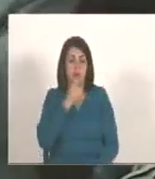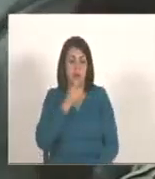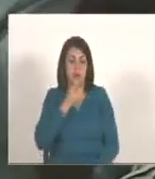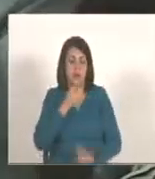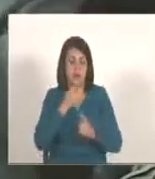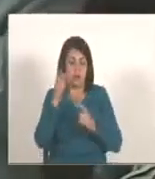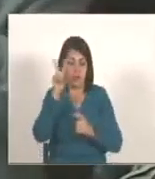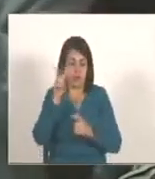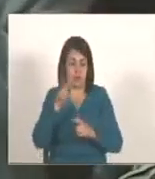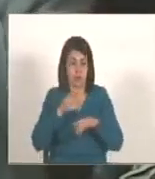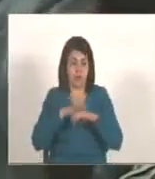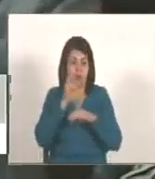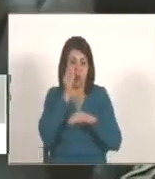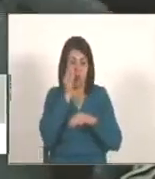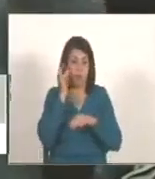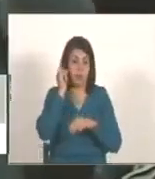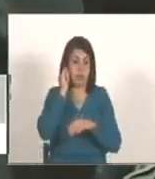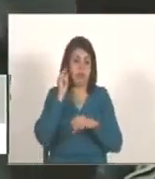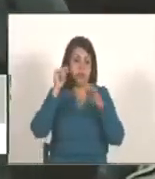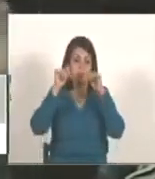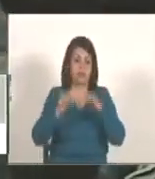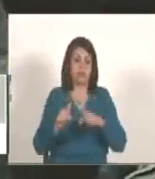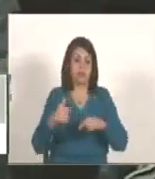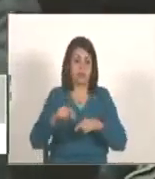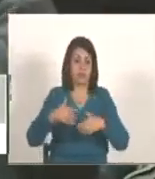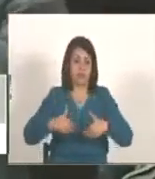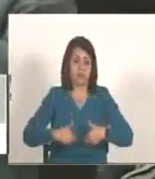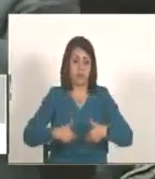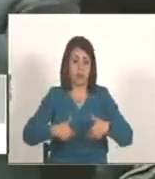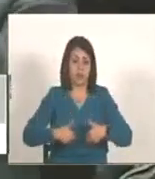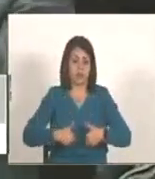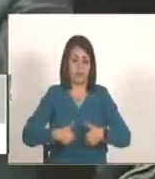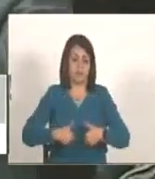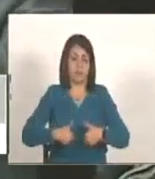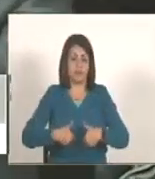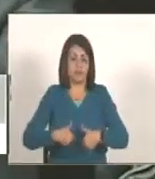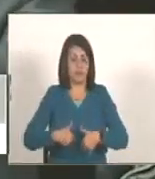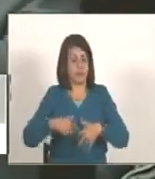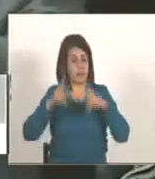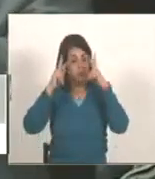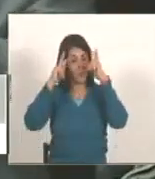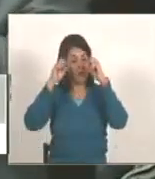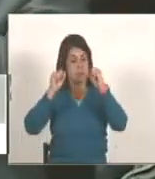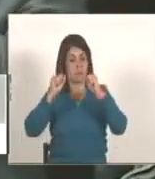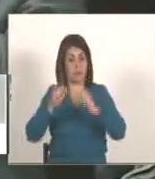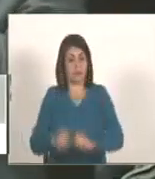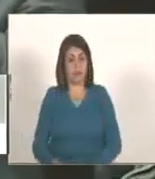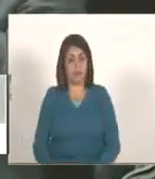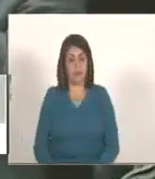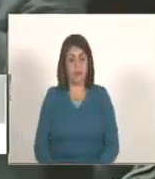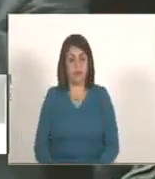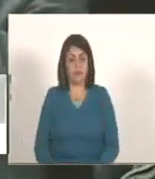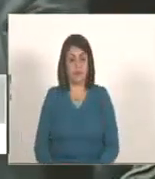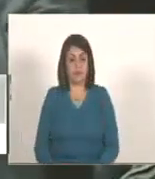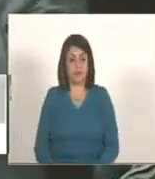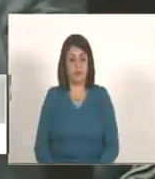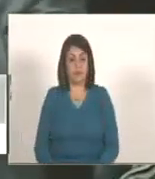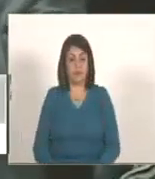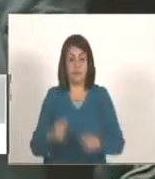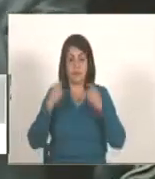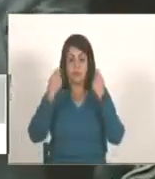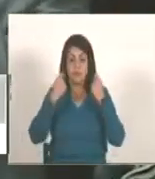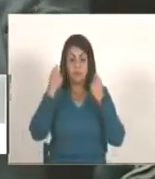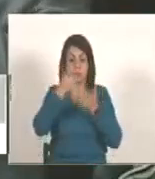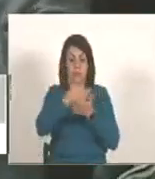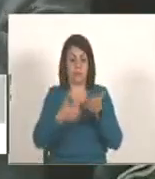venezolanos y venezolanas, aquí va a haber un esfuerzo del talento humano para